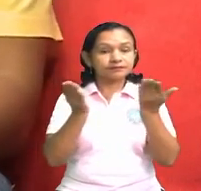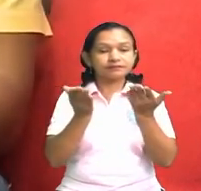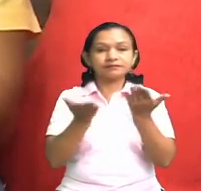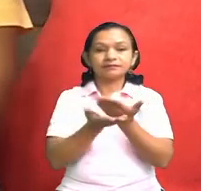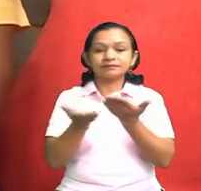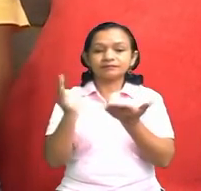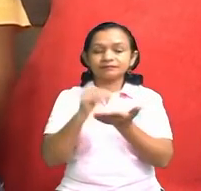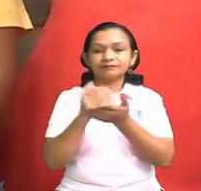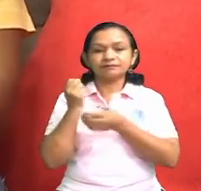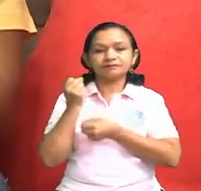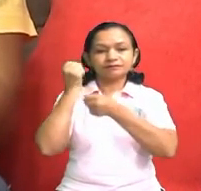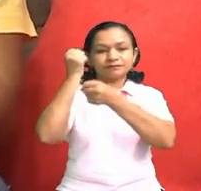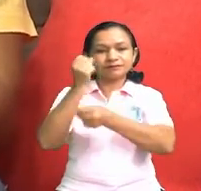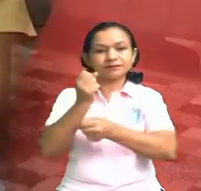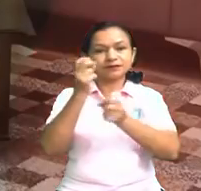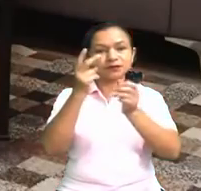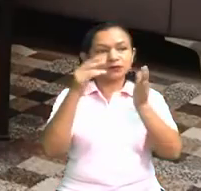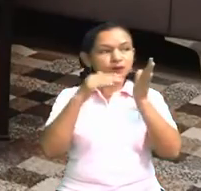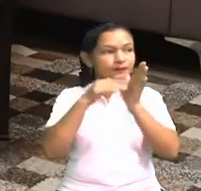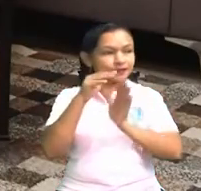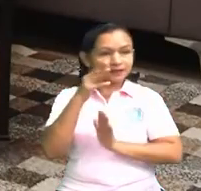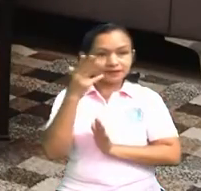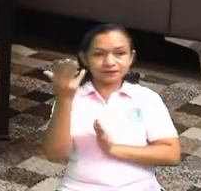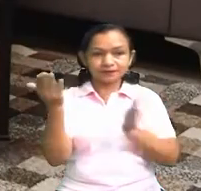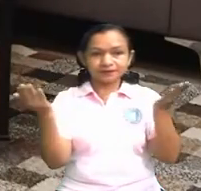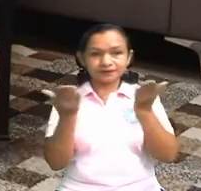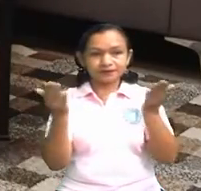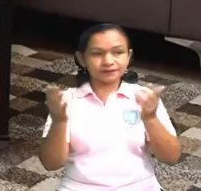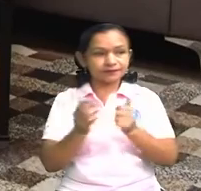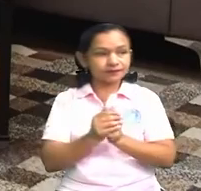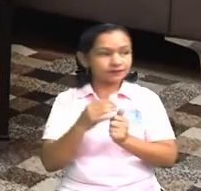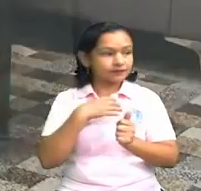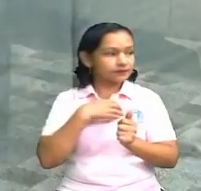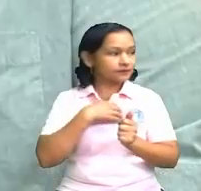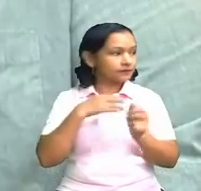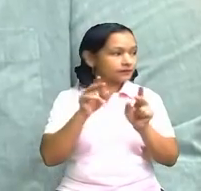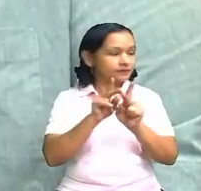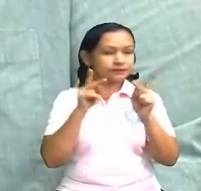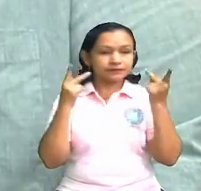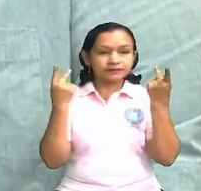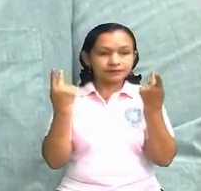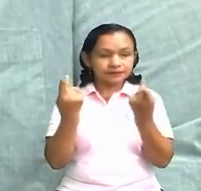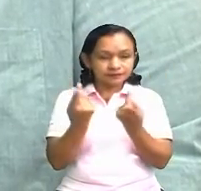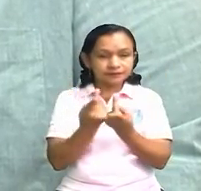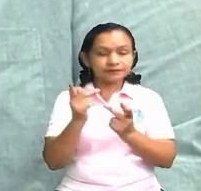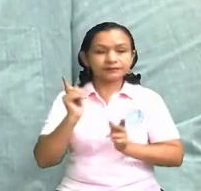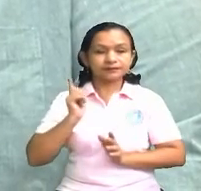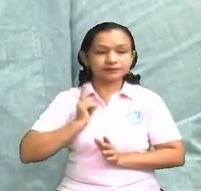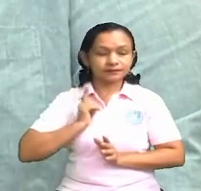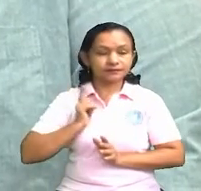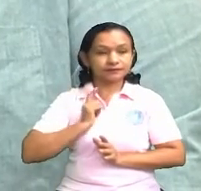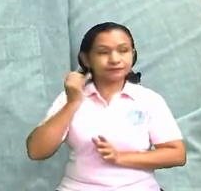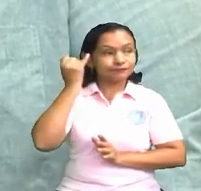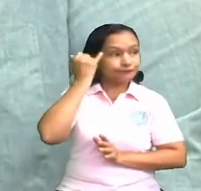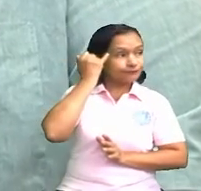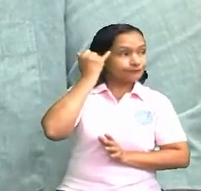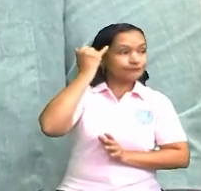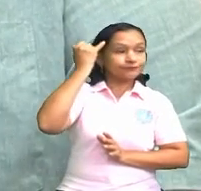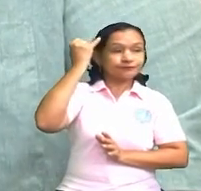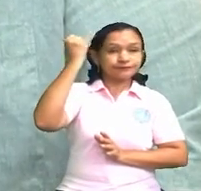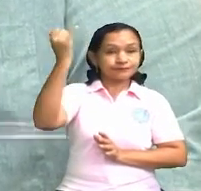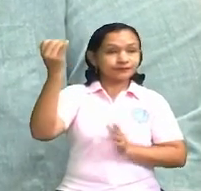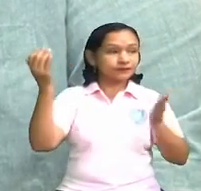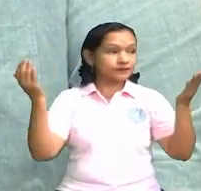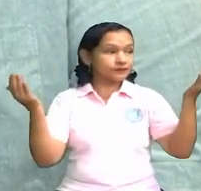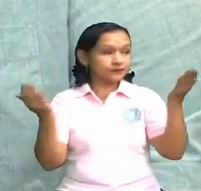refundación desde el año 2007. Para que nuestro pueblo tenga una idea